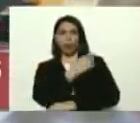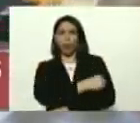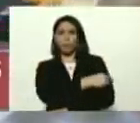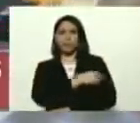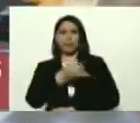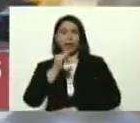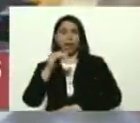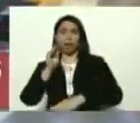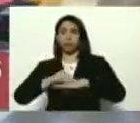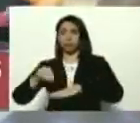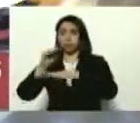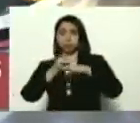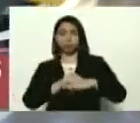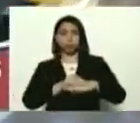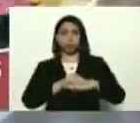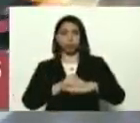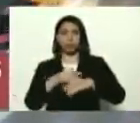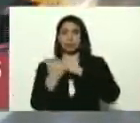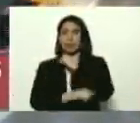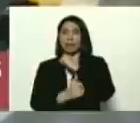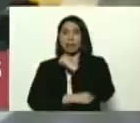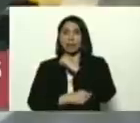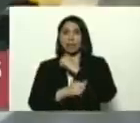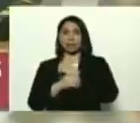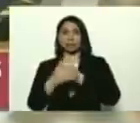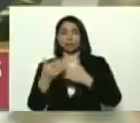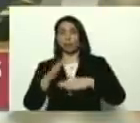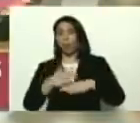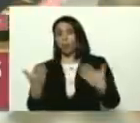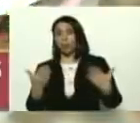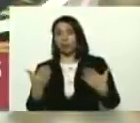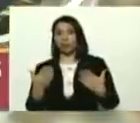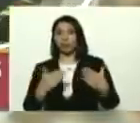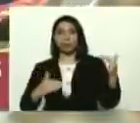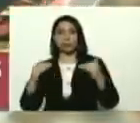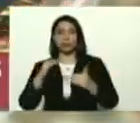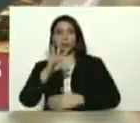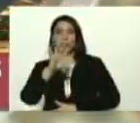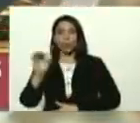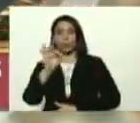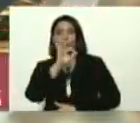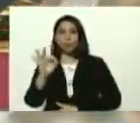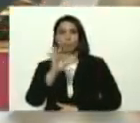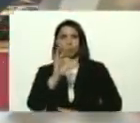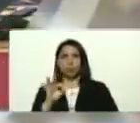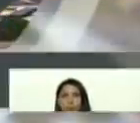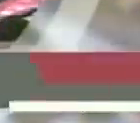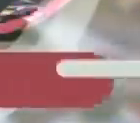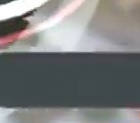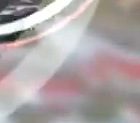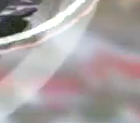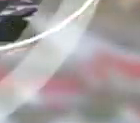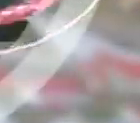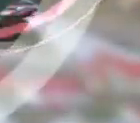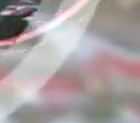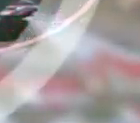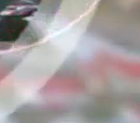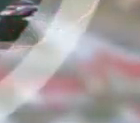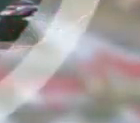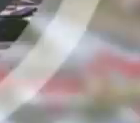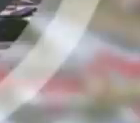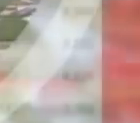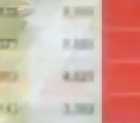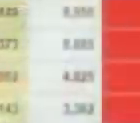en alerta naranja porque han pasado el 50% de ocupación en sus unidades de